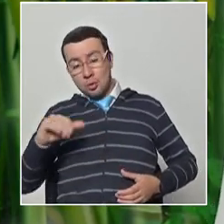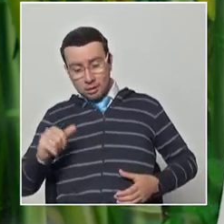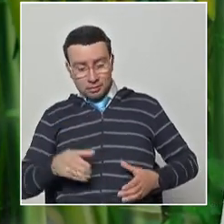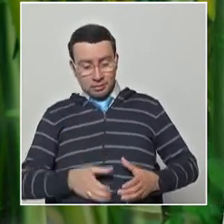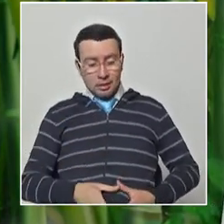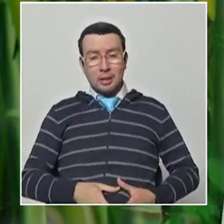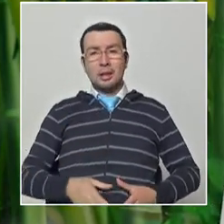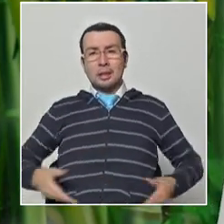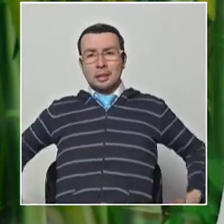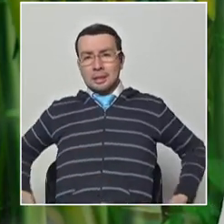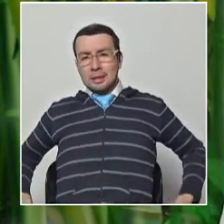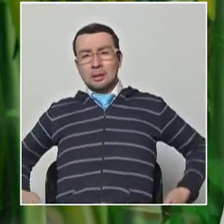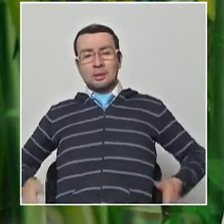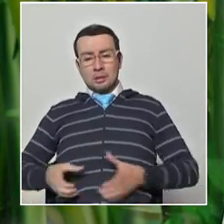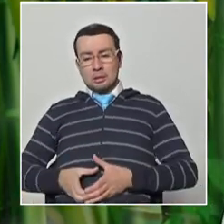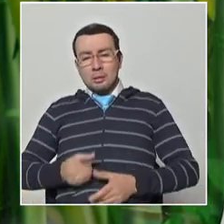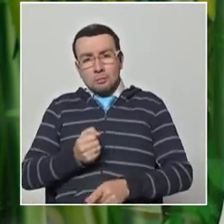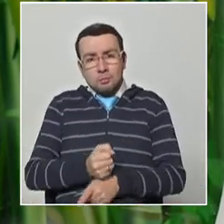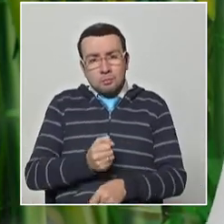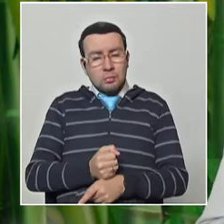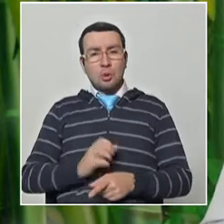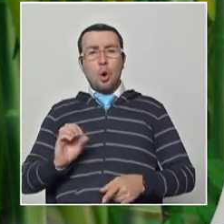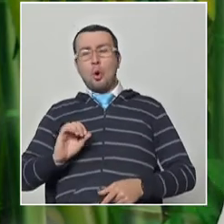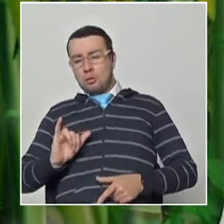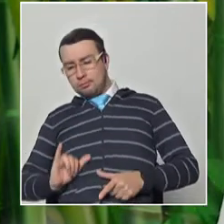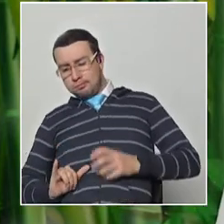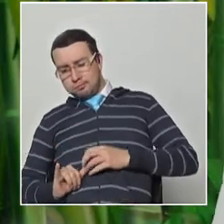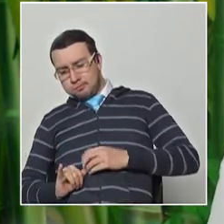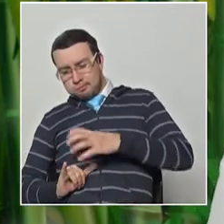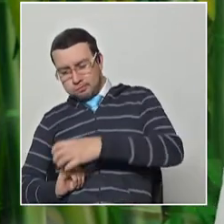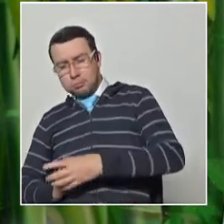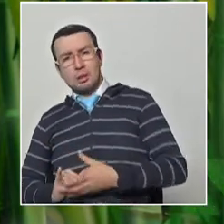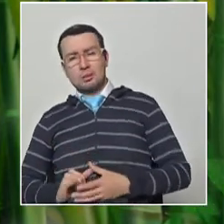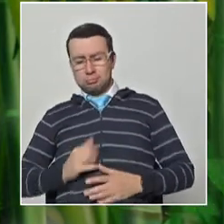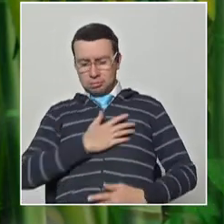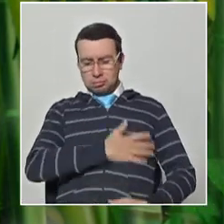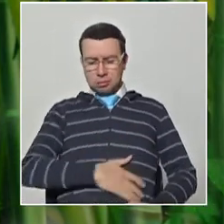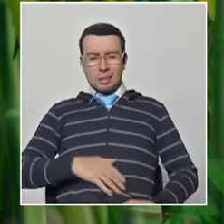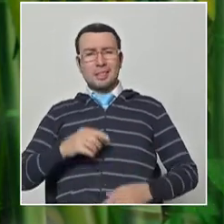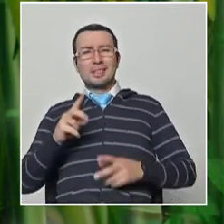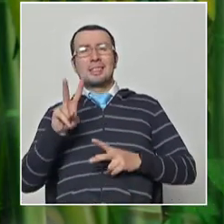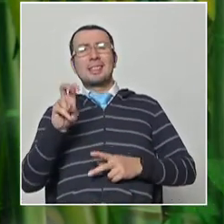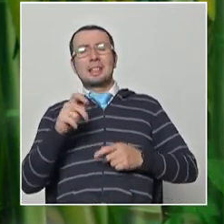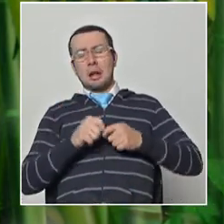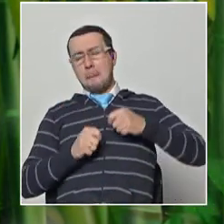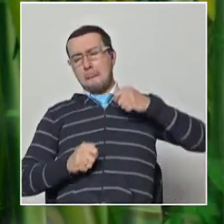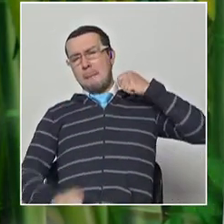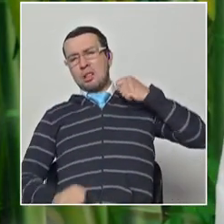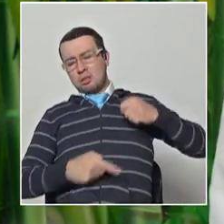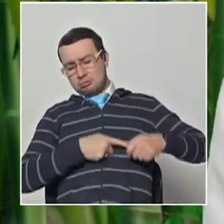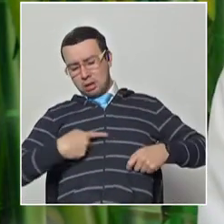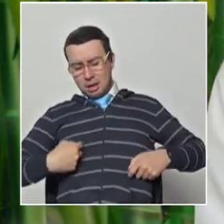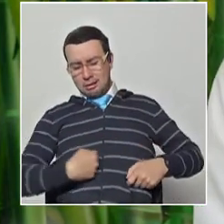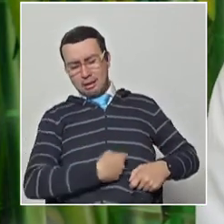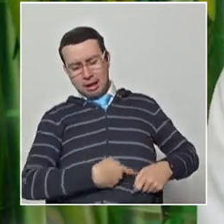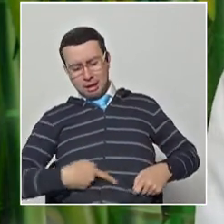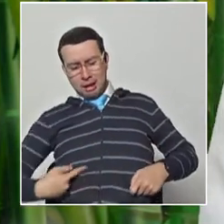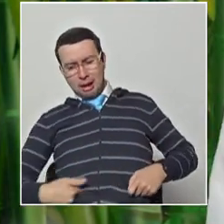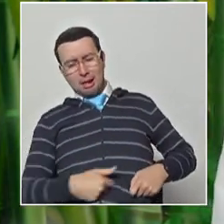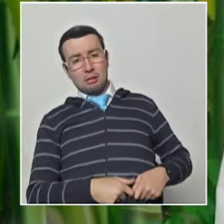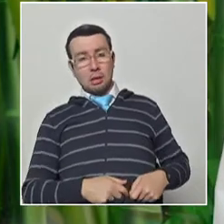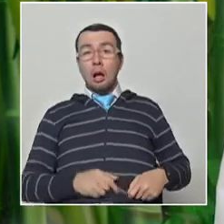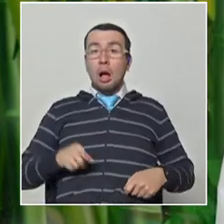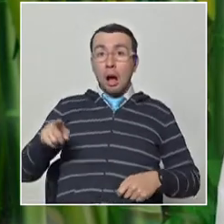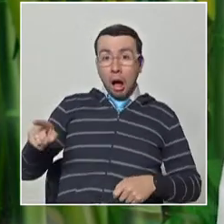mujer los ovarios la matriz donde está todo un intestino siete metros de intestino hay dijeron en ese comercial